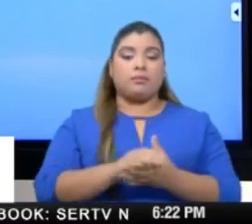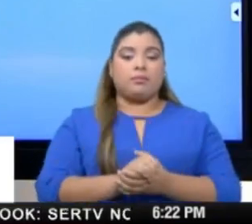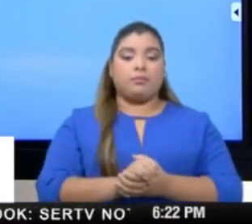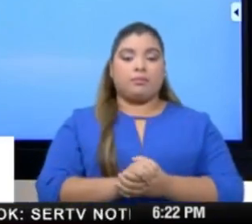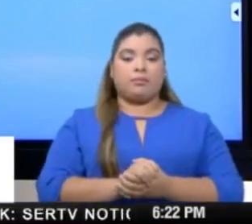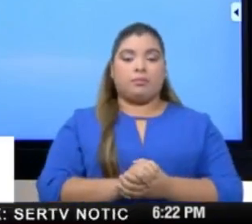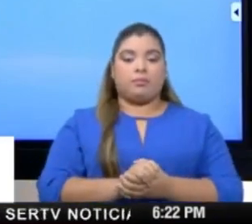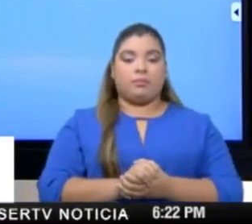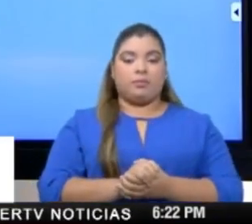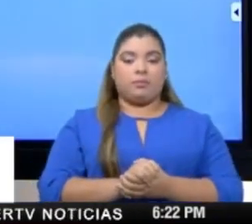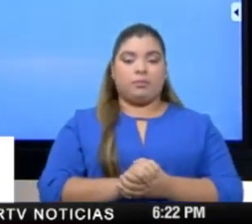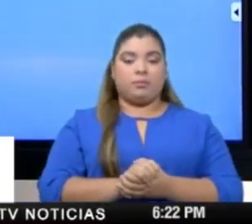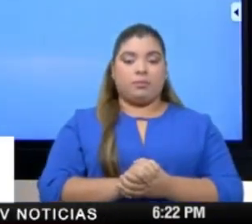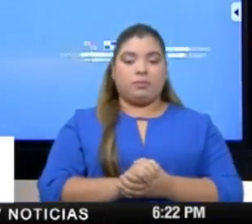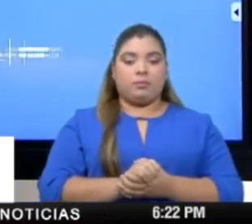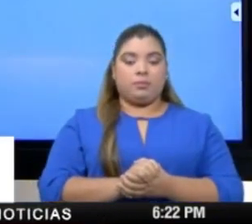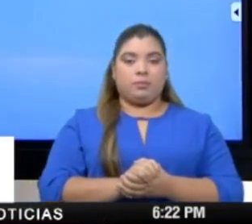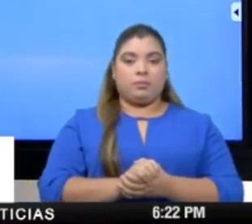todos.